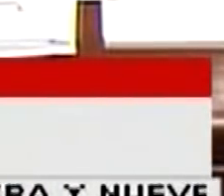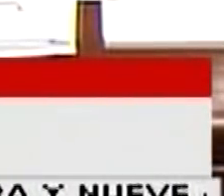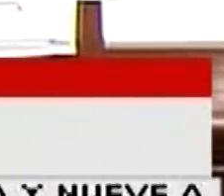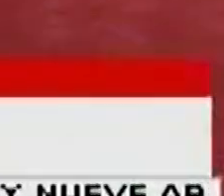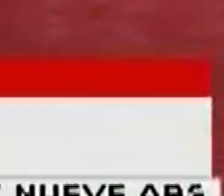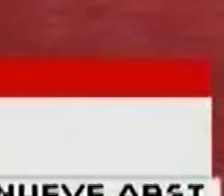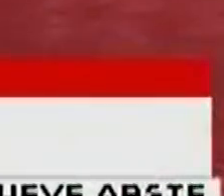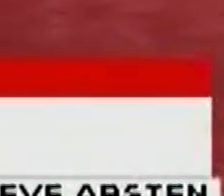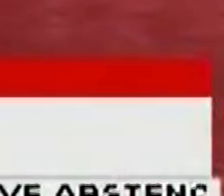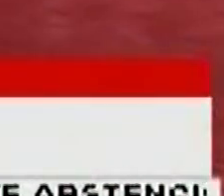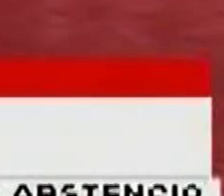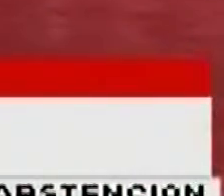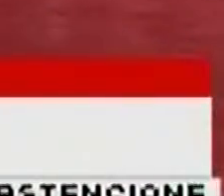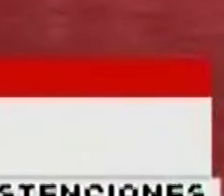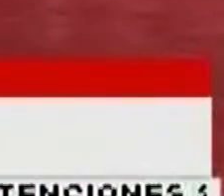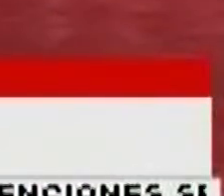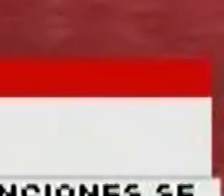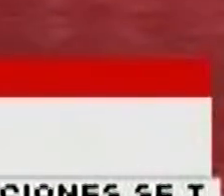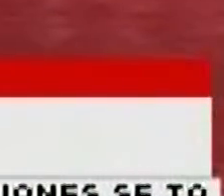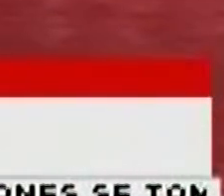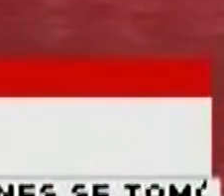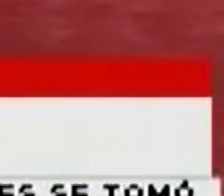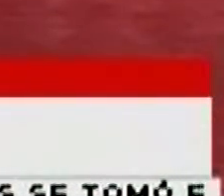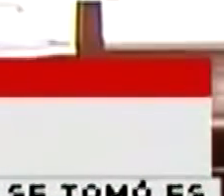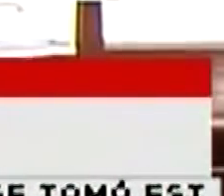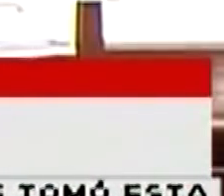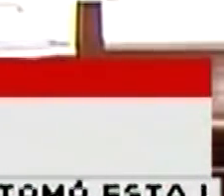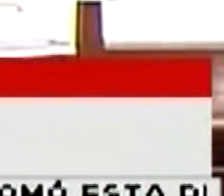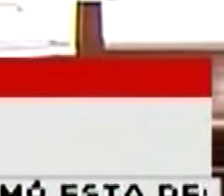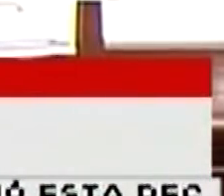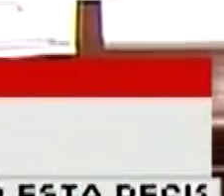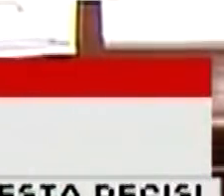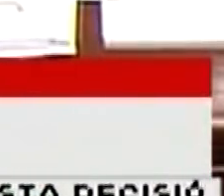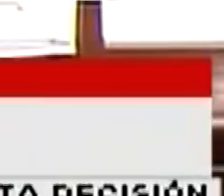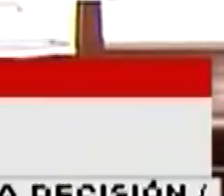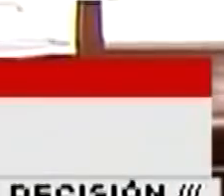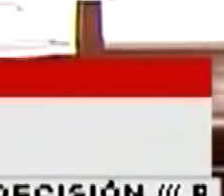Yica, verde. Robles, verde.